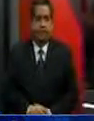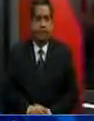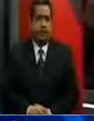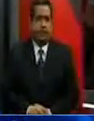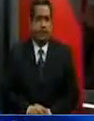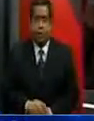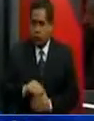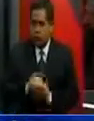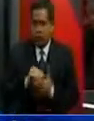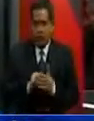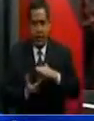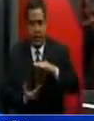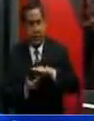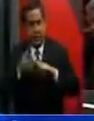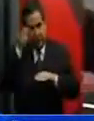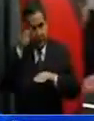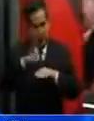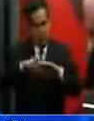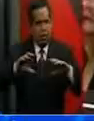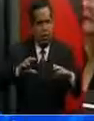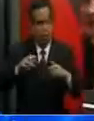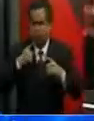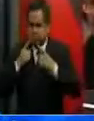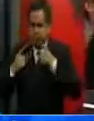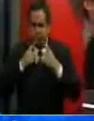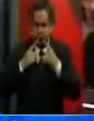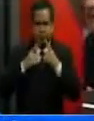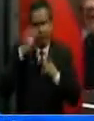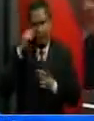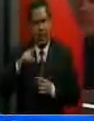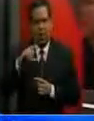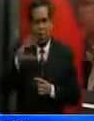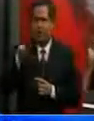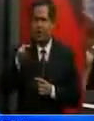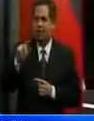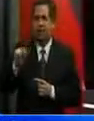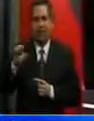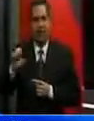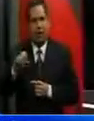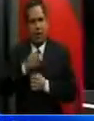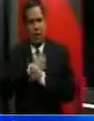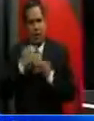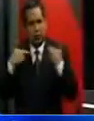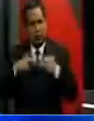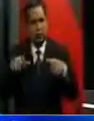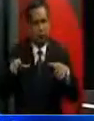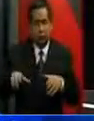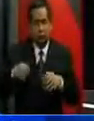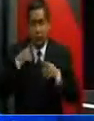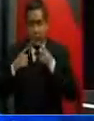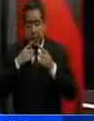Continúan las mesas de diálogo del Grupo Bicameral de Legisladores y Representantes de la Coordinadora Nacional de Trabajadores de la Educación respecto a las reformas